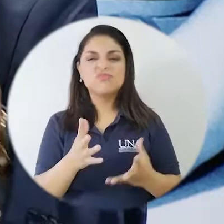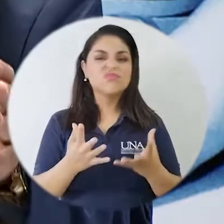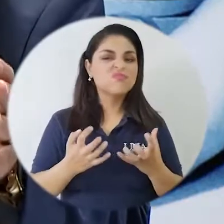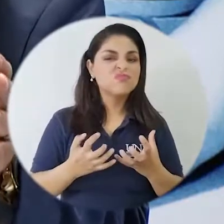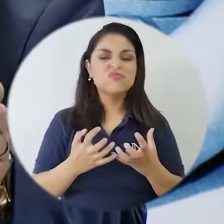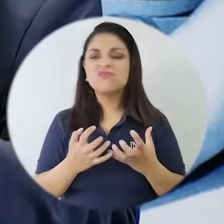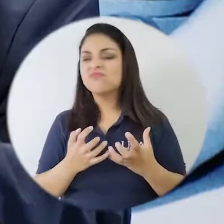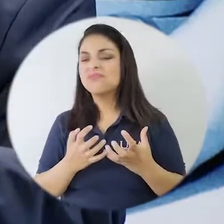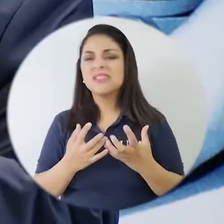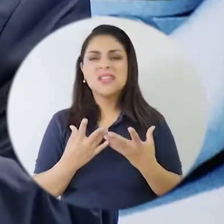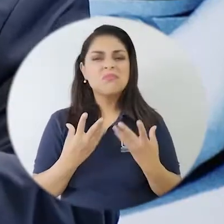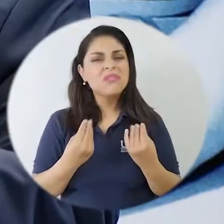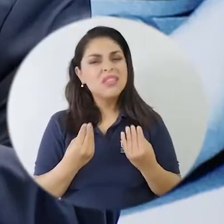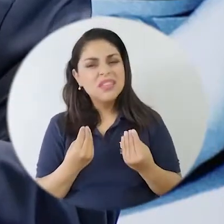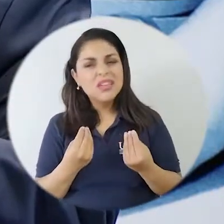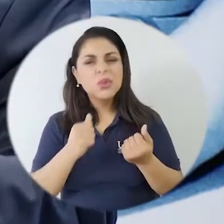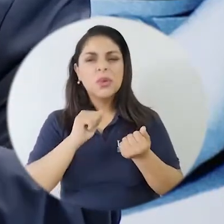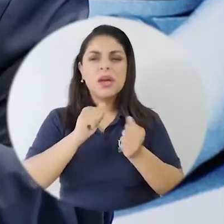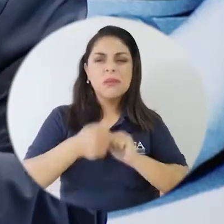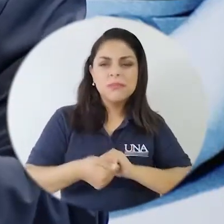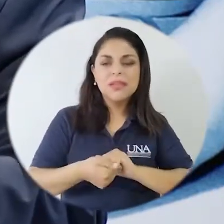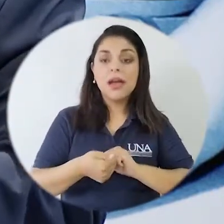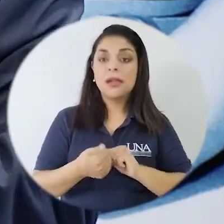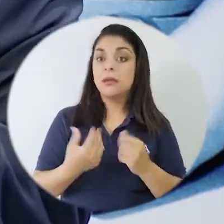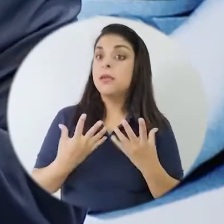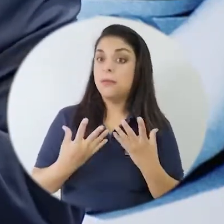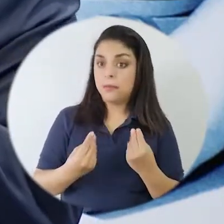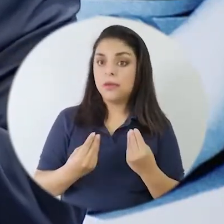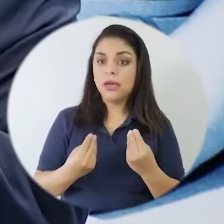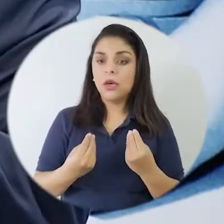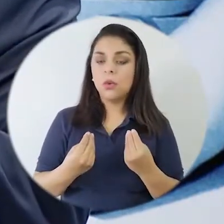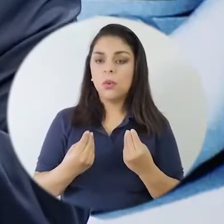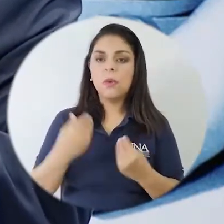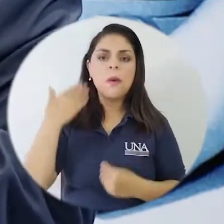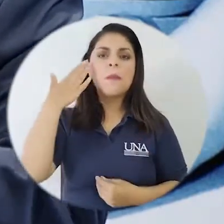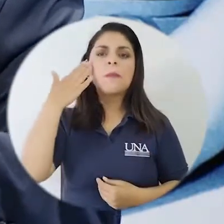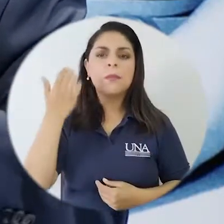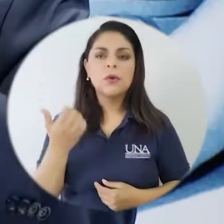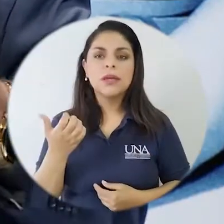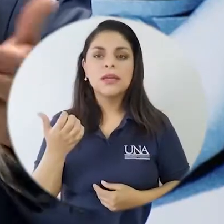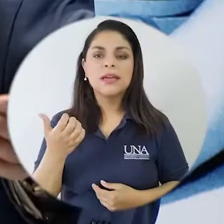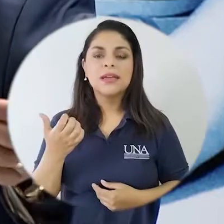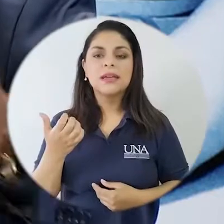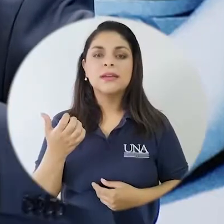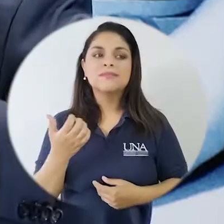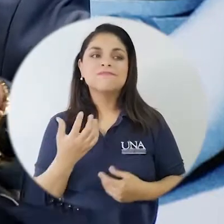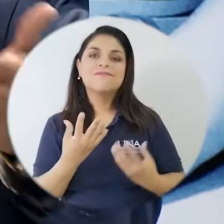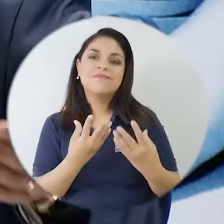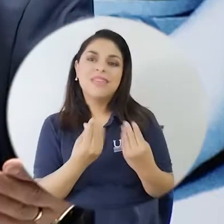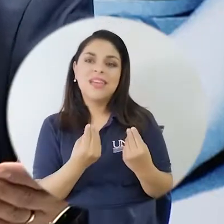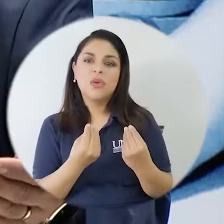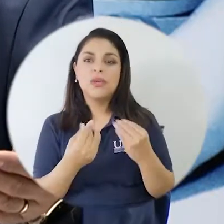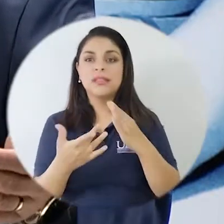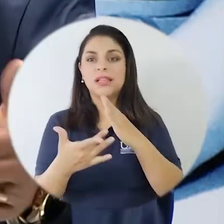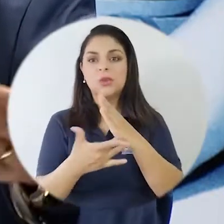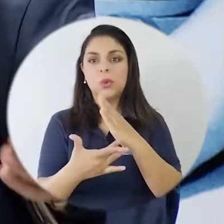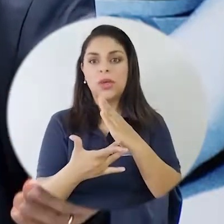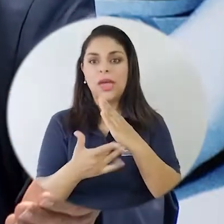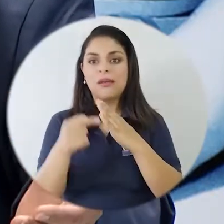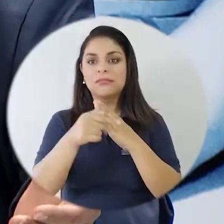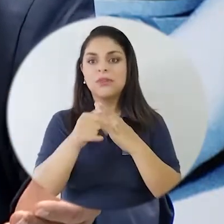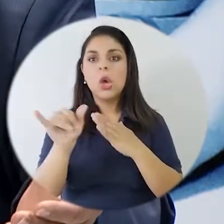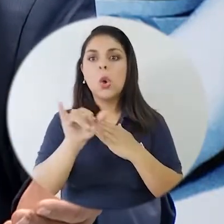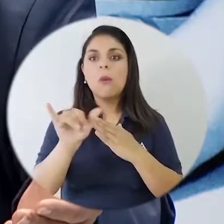Había un temor al cambio y un temor al cambio asociado al miedo a utilizar la tecnología como espacio y